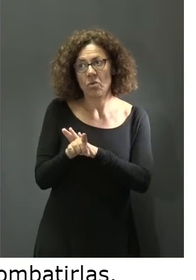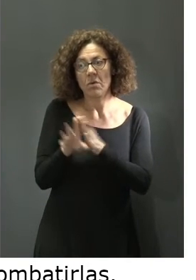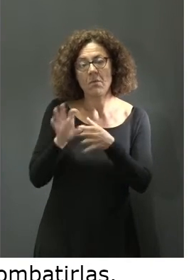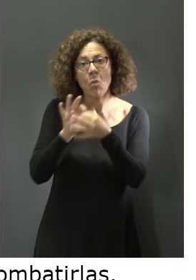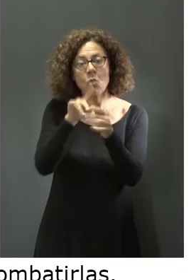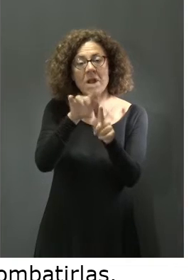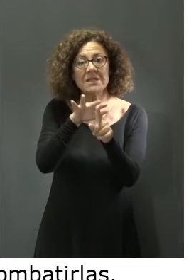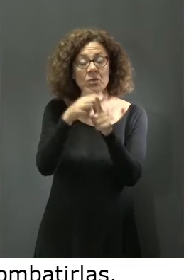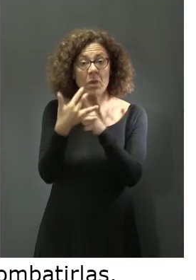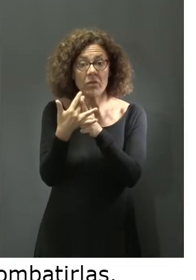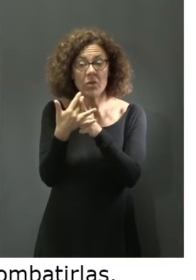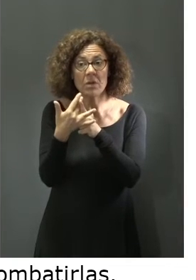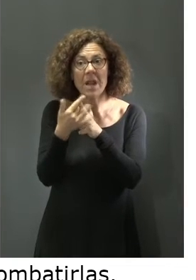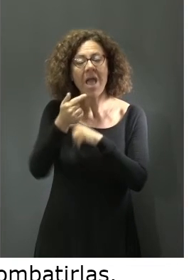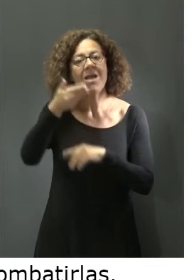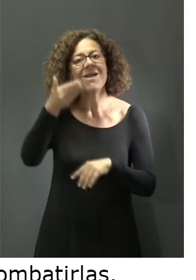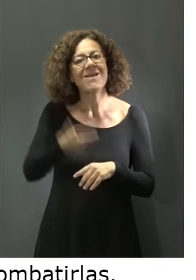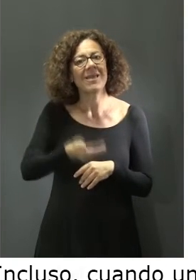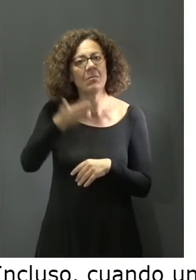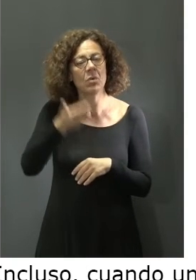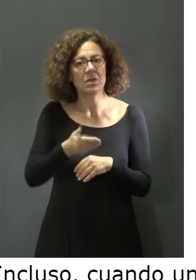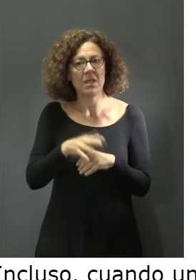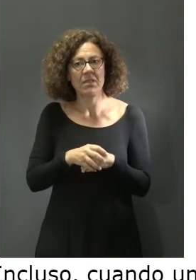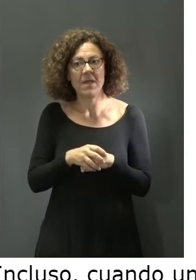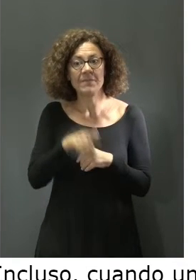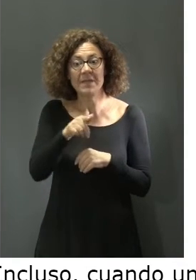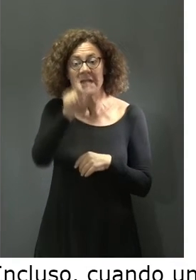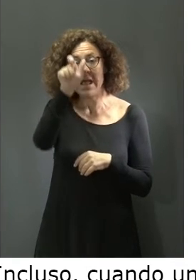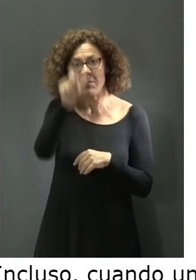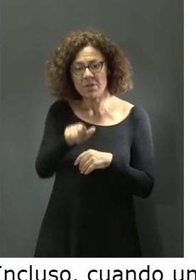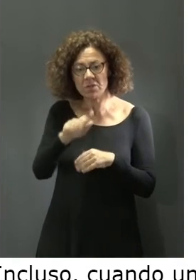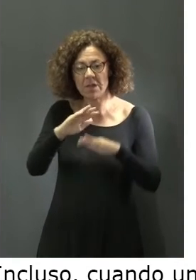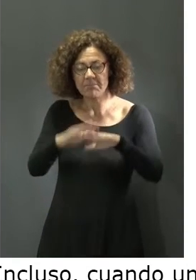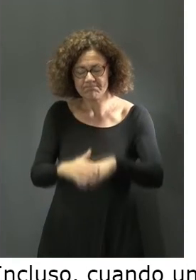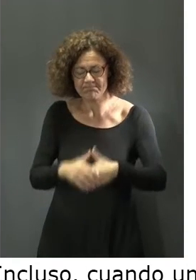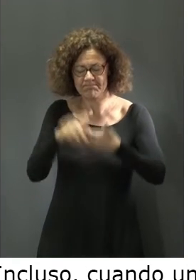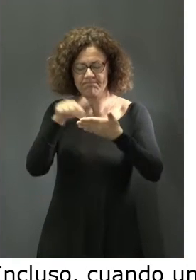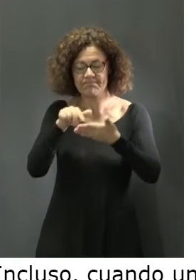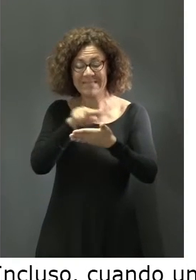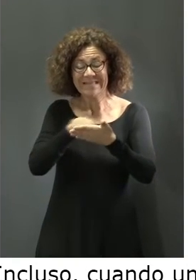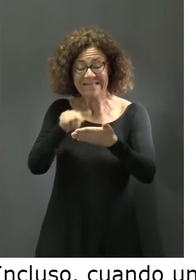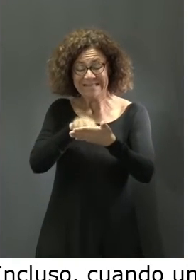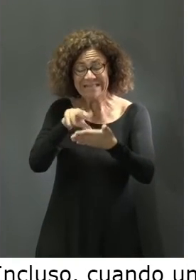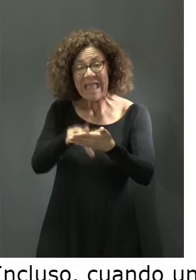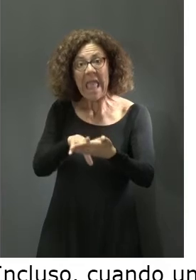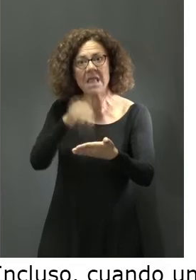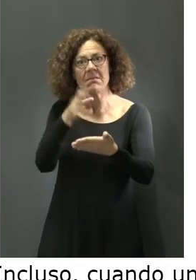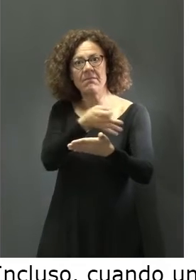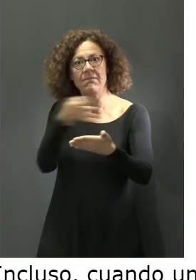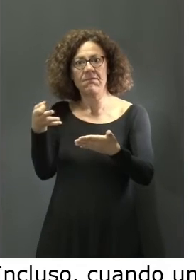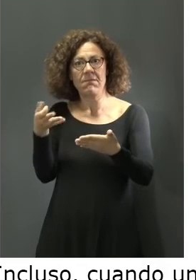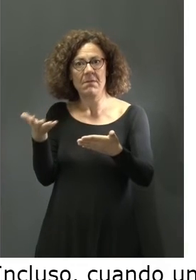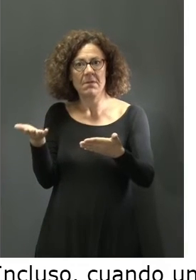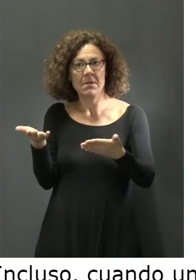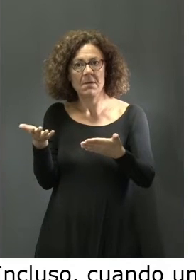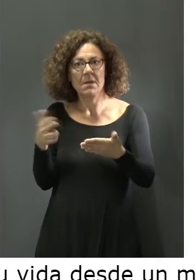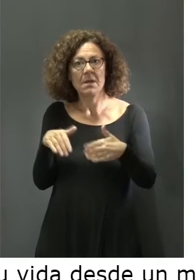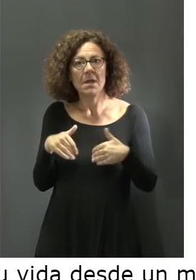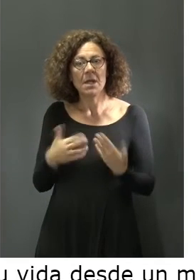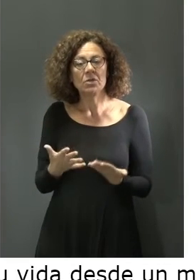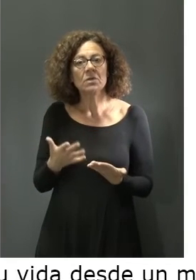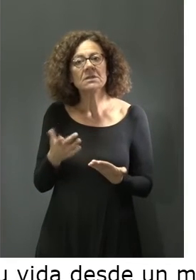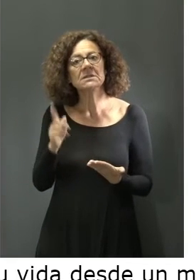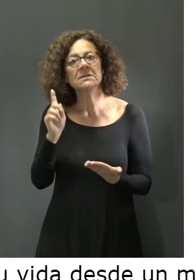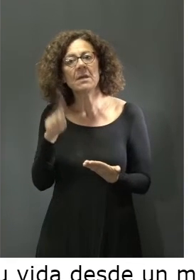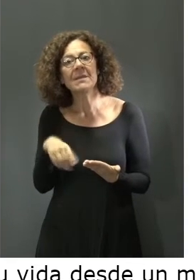una situación dada, ¿no? La importancia de que esa persona pueda comprender el contenido de lo que se le está diciendo, ¿no? Entonces, un